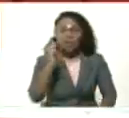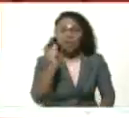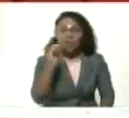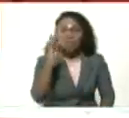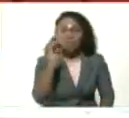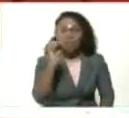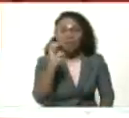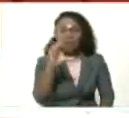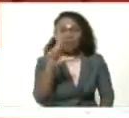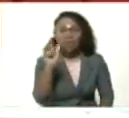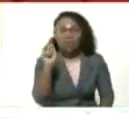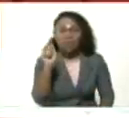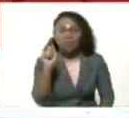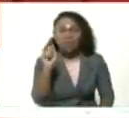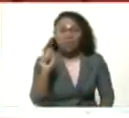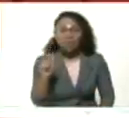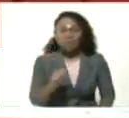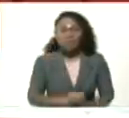Lacaba.